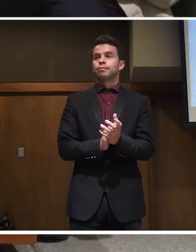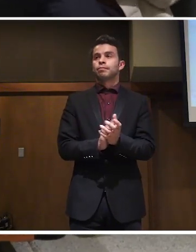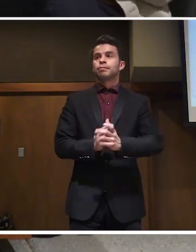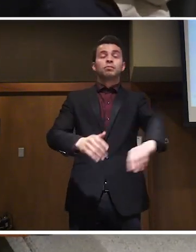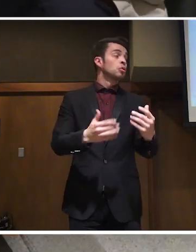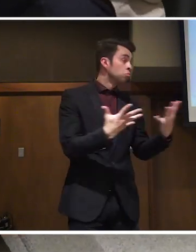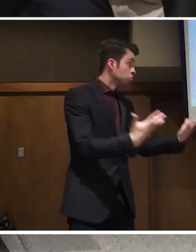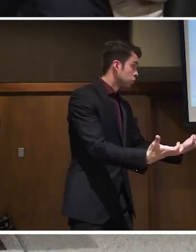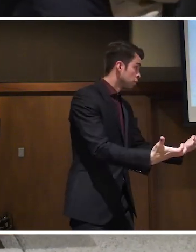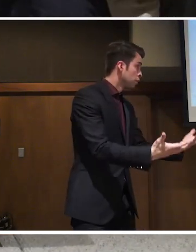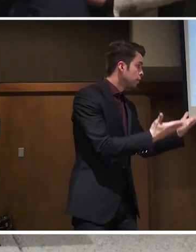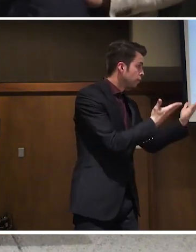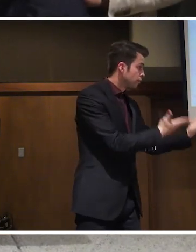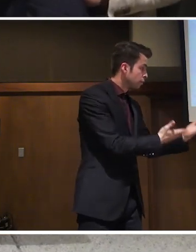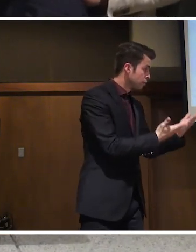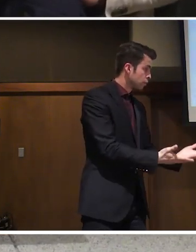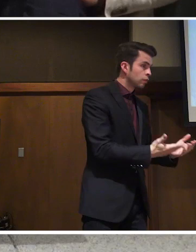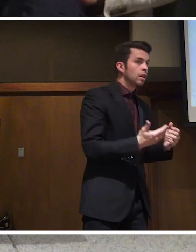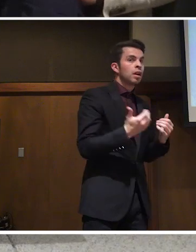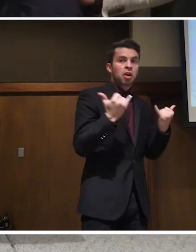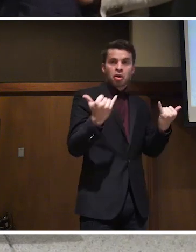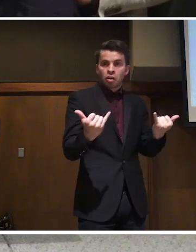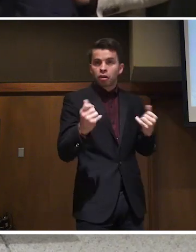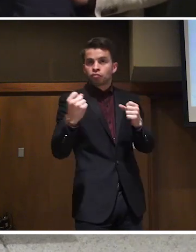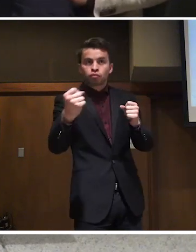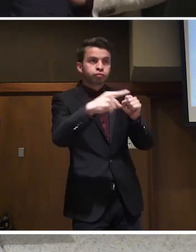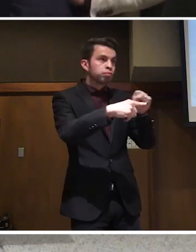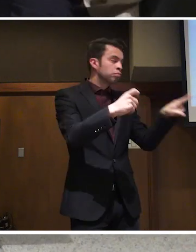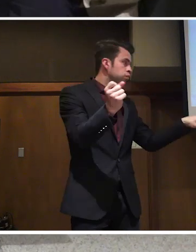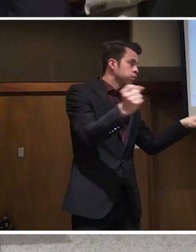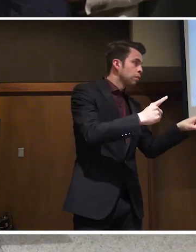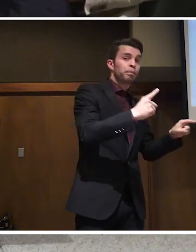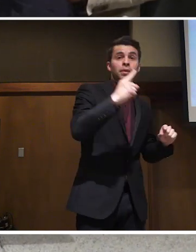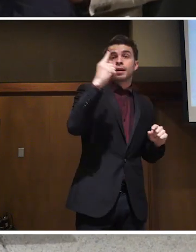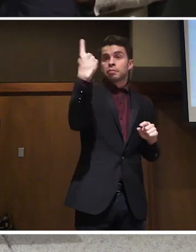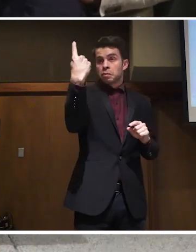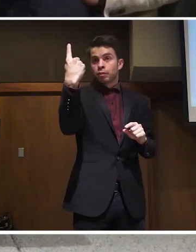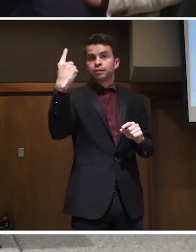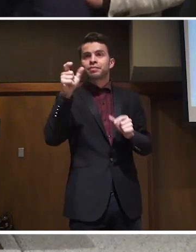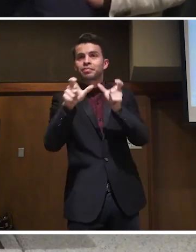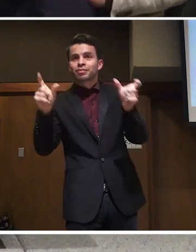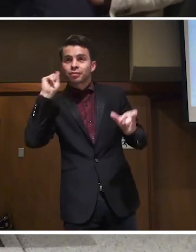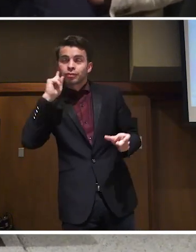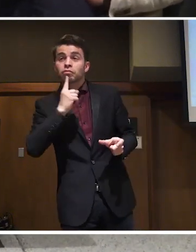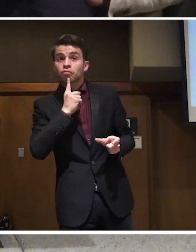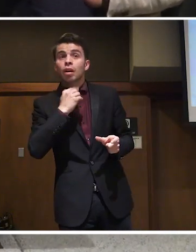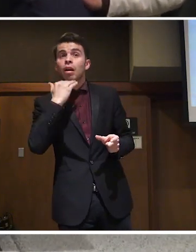Si les parece, Efraín y Jorge Orlando, vamos a ir a una serie de preguntas. Vamos a darle la oportunidad a las personas